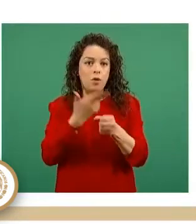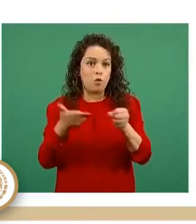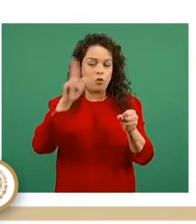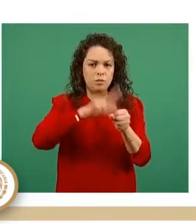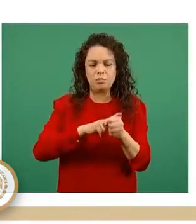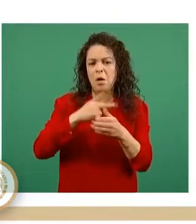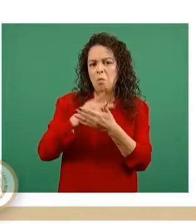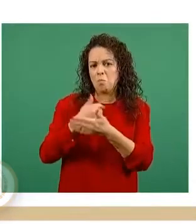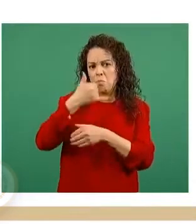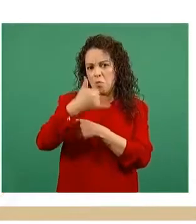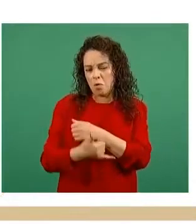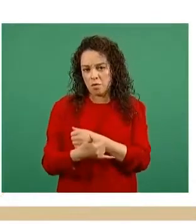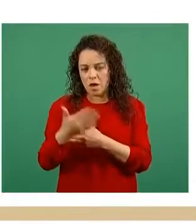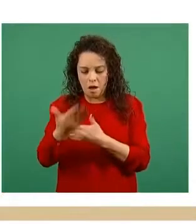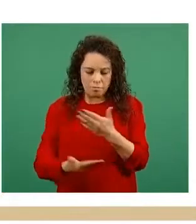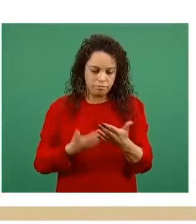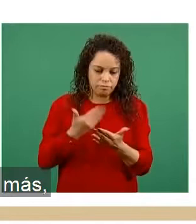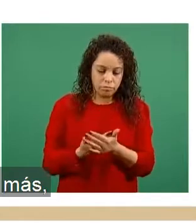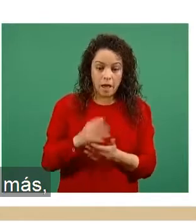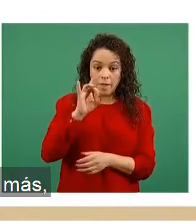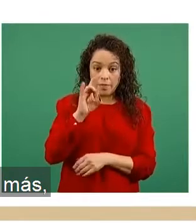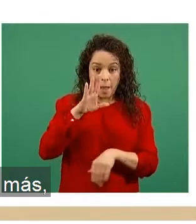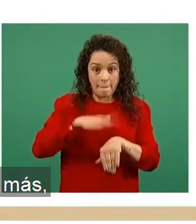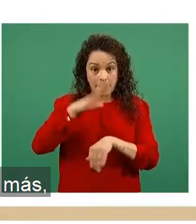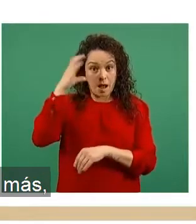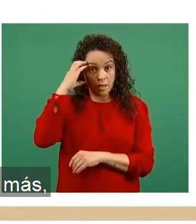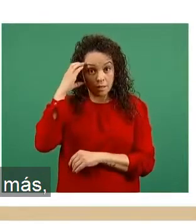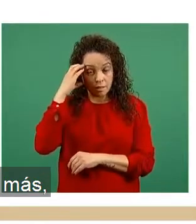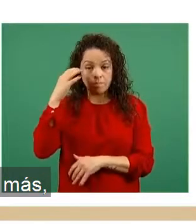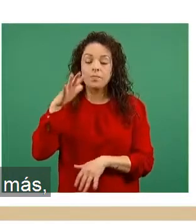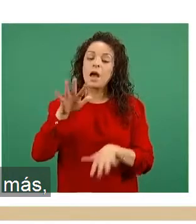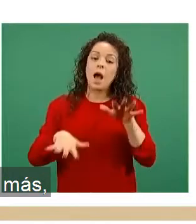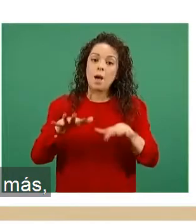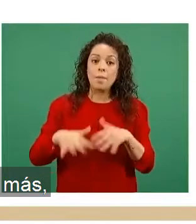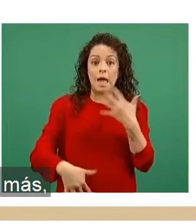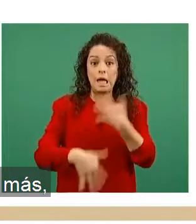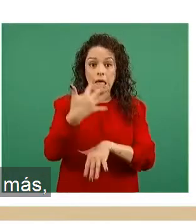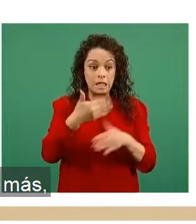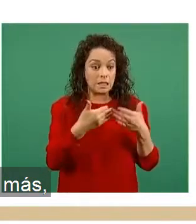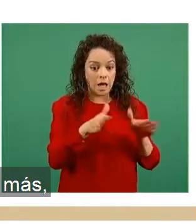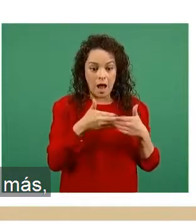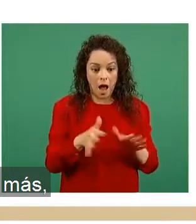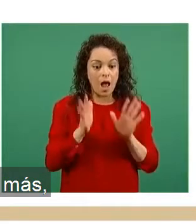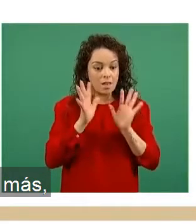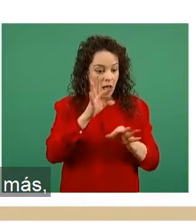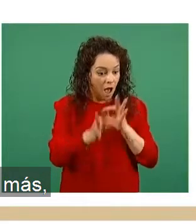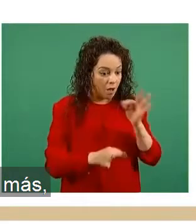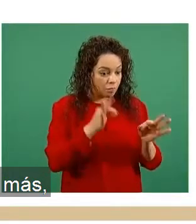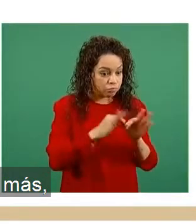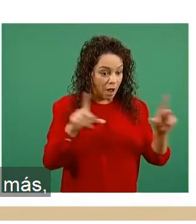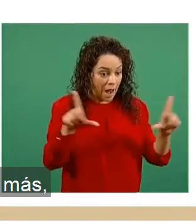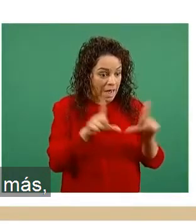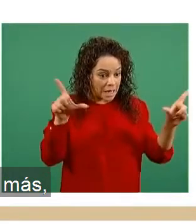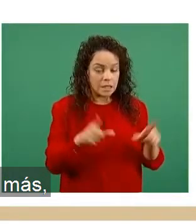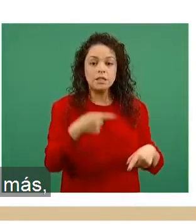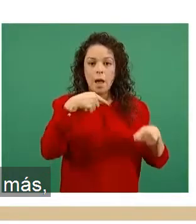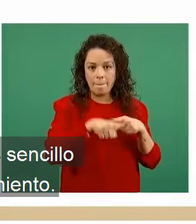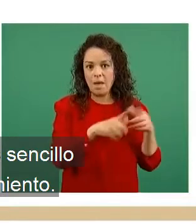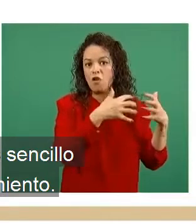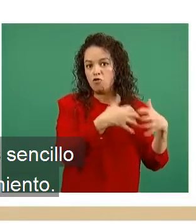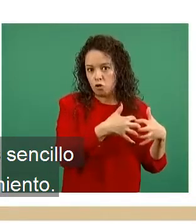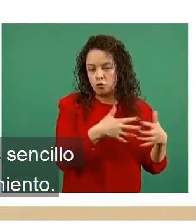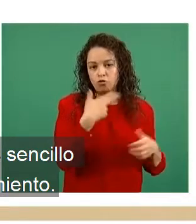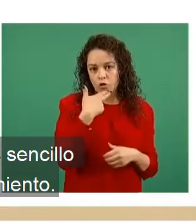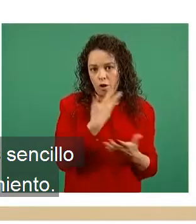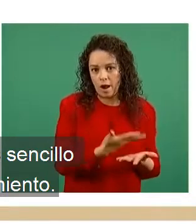aperturar 30 camas más apertura en 15 en el momento que están listas y disponibles y después 15 más es el